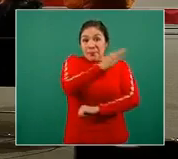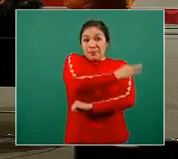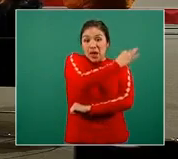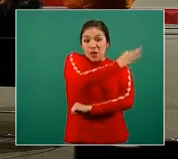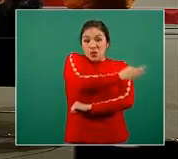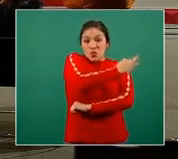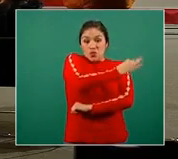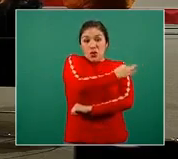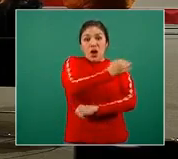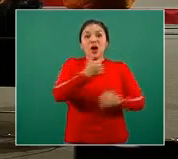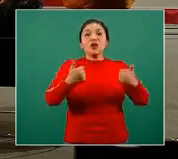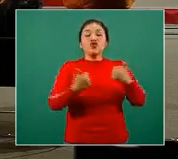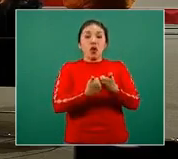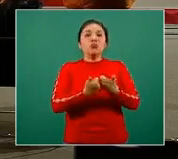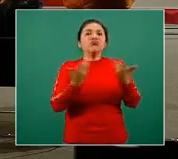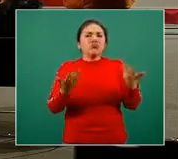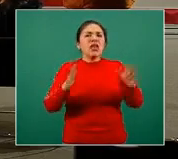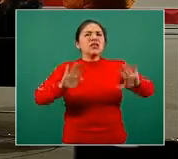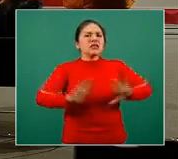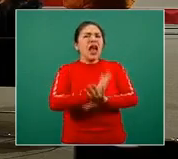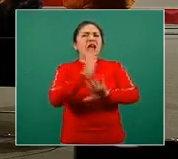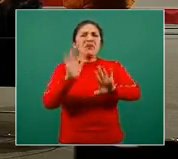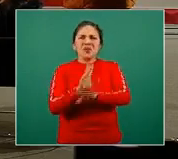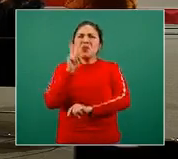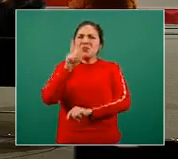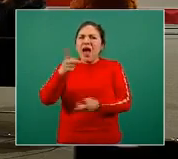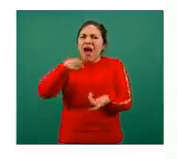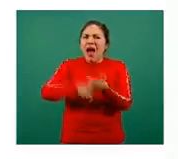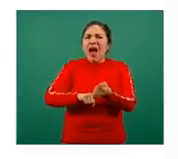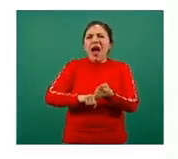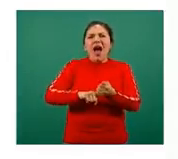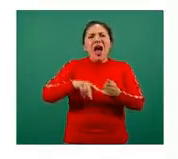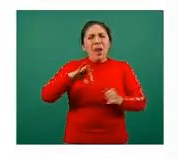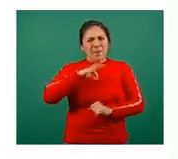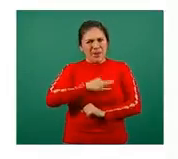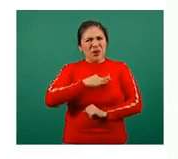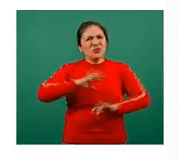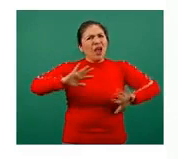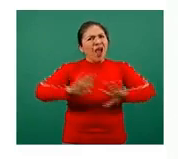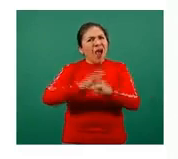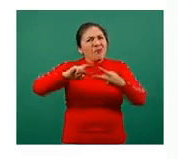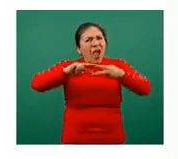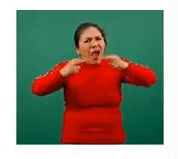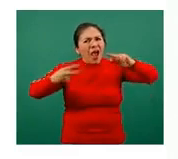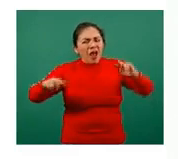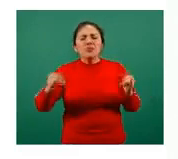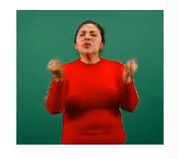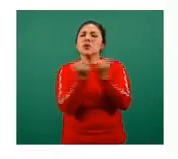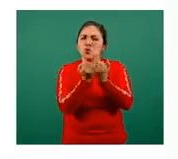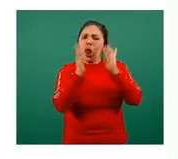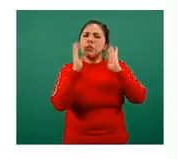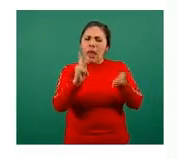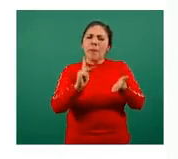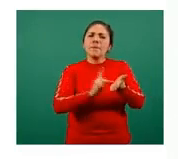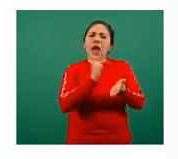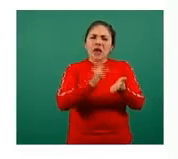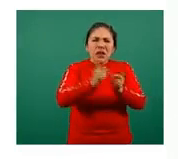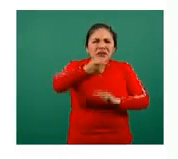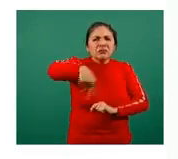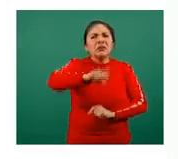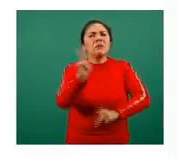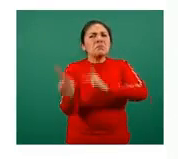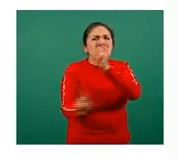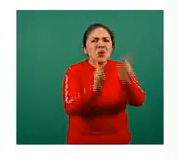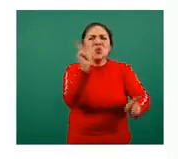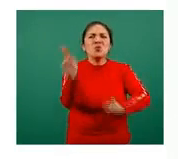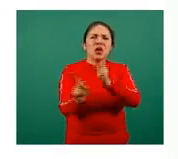la presencia de variantes del virus SARS-CoV-2 también ha sido ampliamente discutido en los medios en